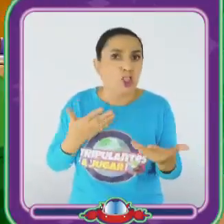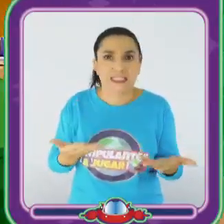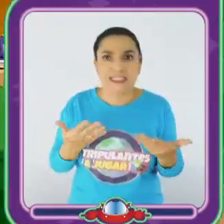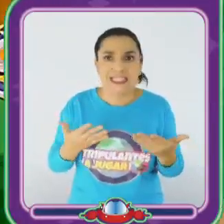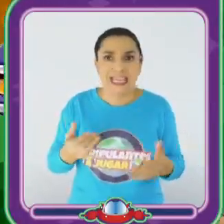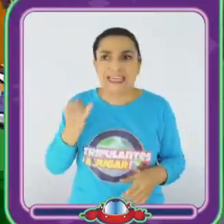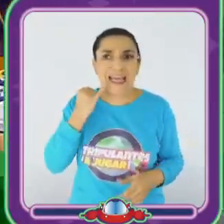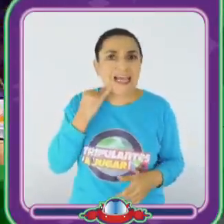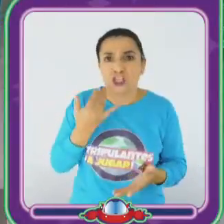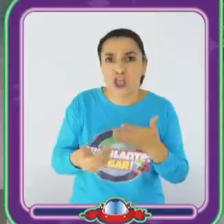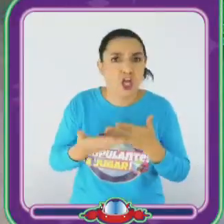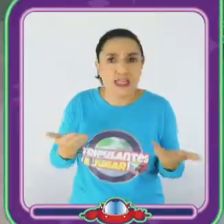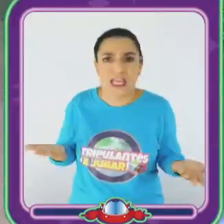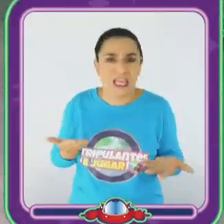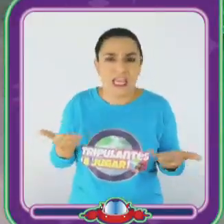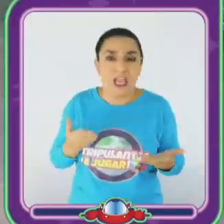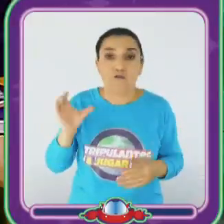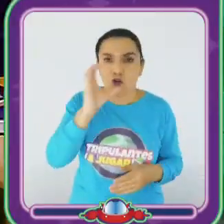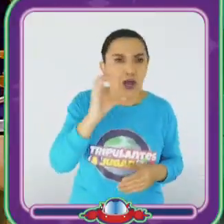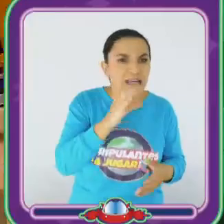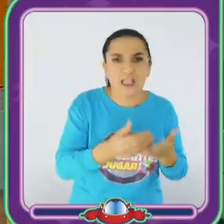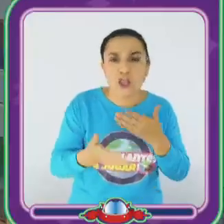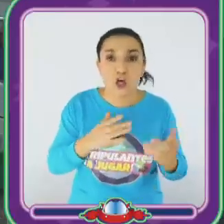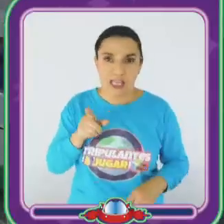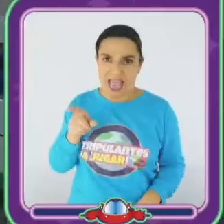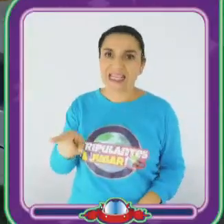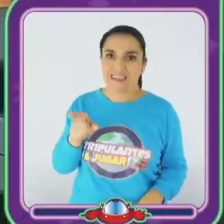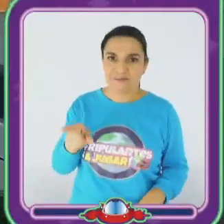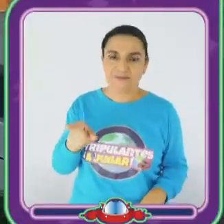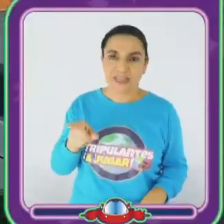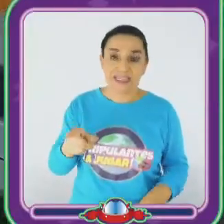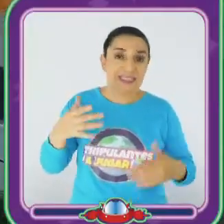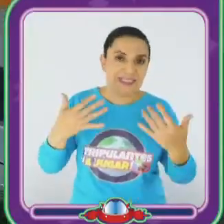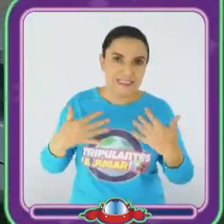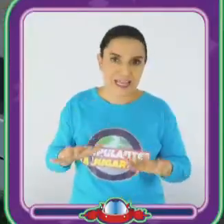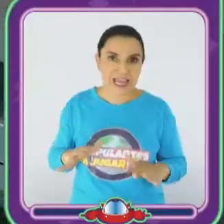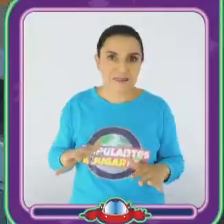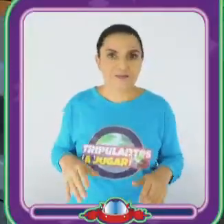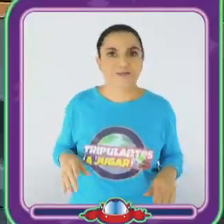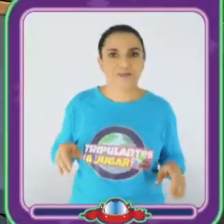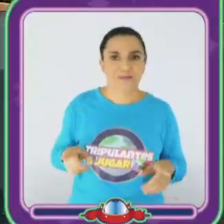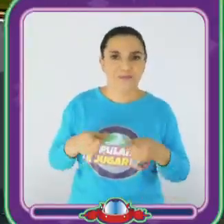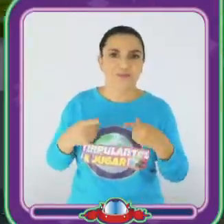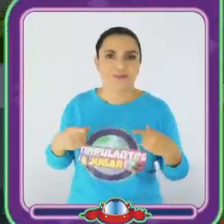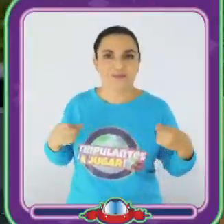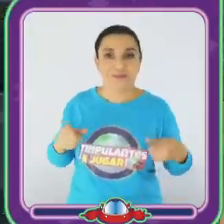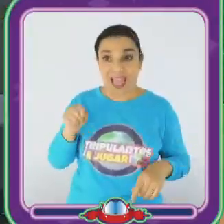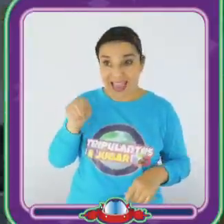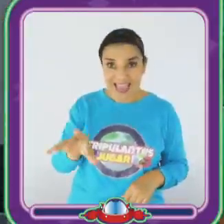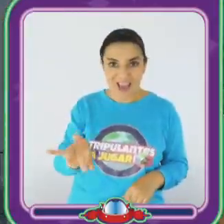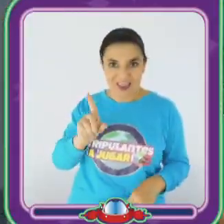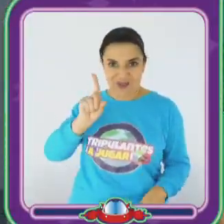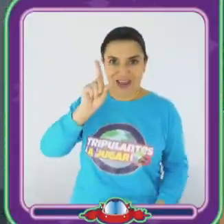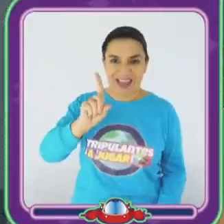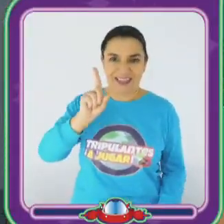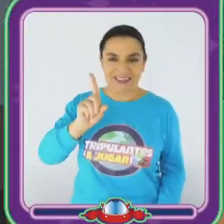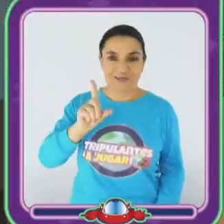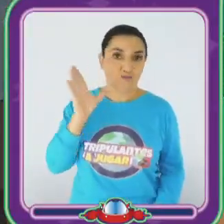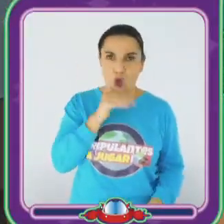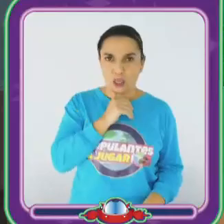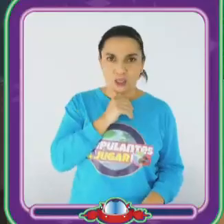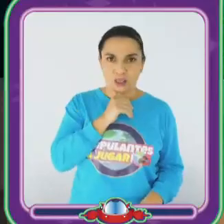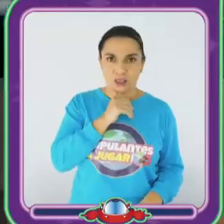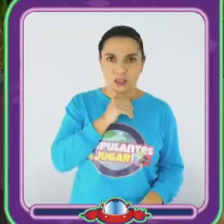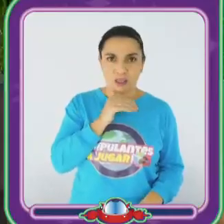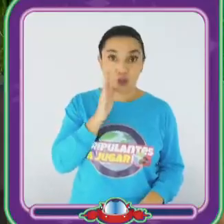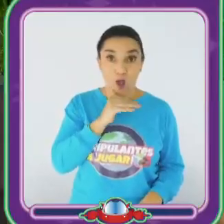¿Dónde más puede haber, Ignacio? ¿Dónde buscaste? Allá. Ya. Ah, encontré. Acá hay una.